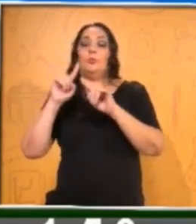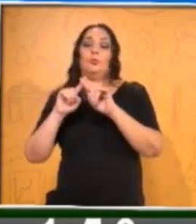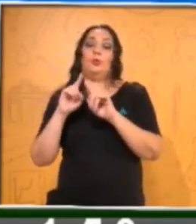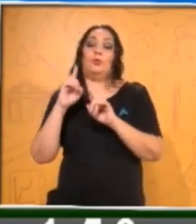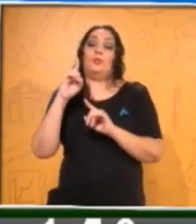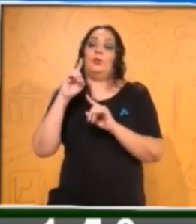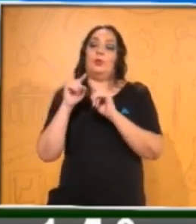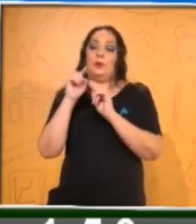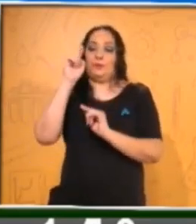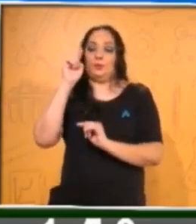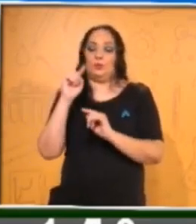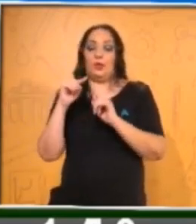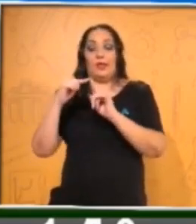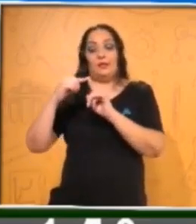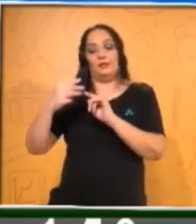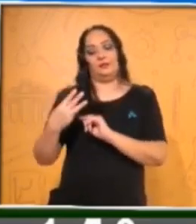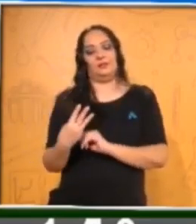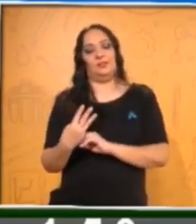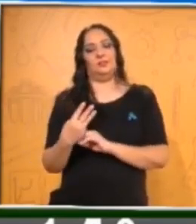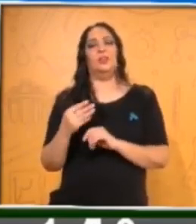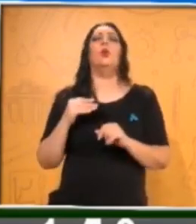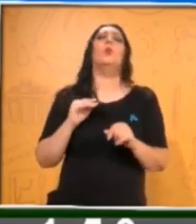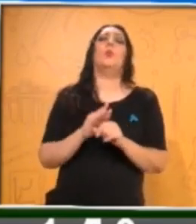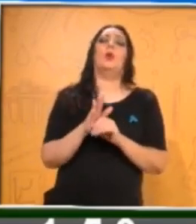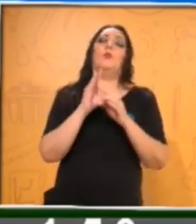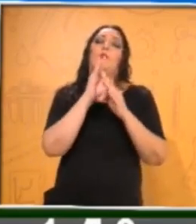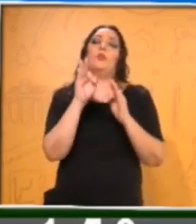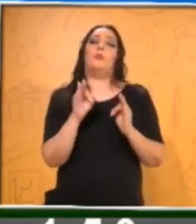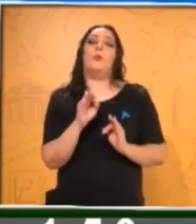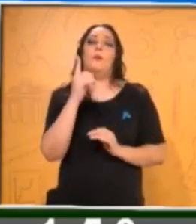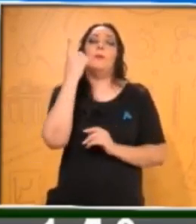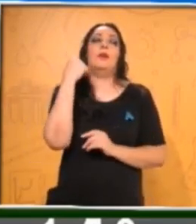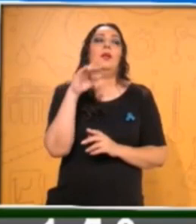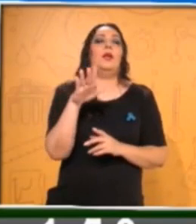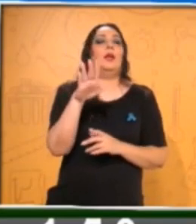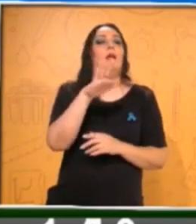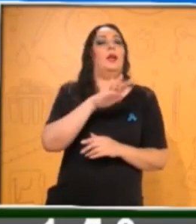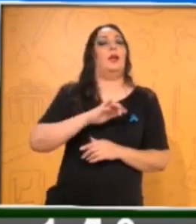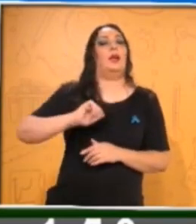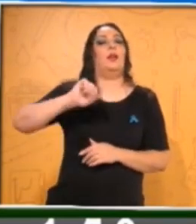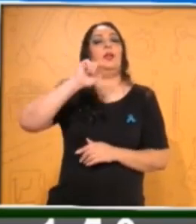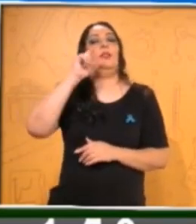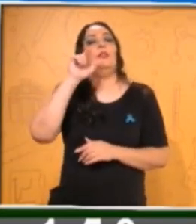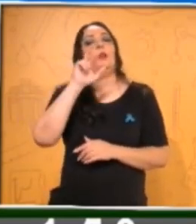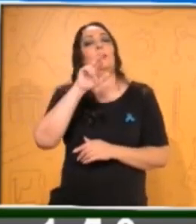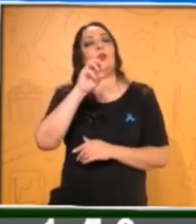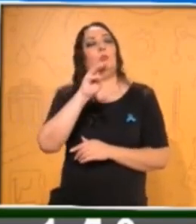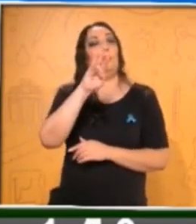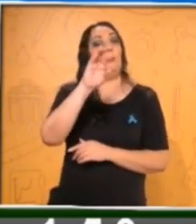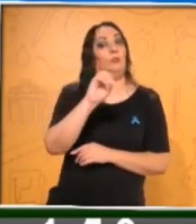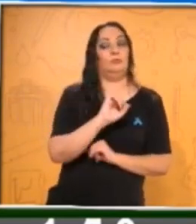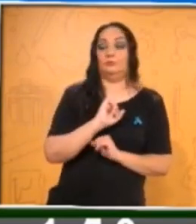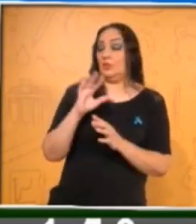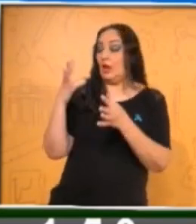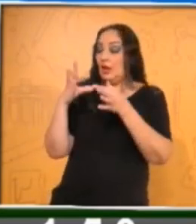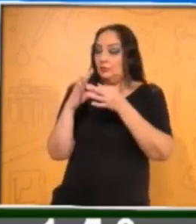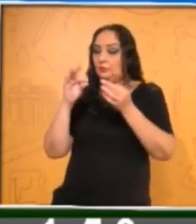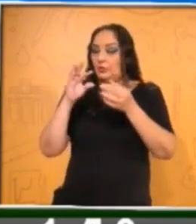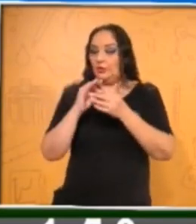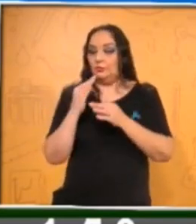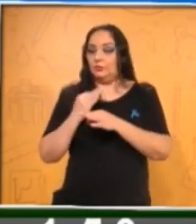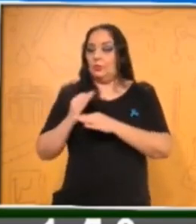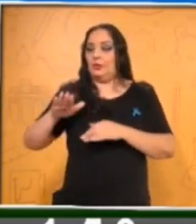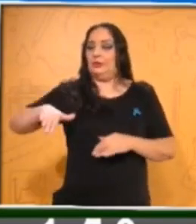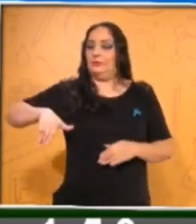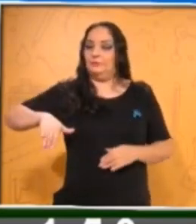3. ¿Cuál es la fórmula para calcular el área del rombo? Todo eso lo vimos y espero lo hayan apuntado bien en